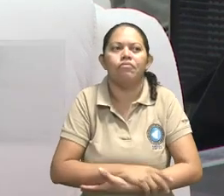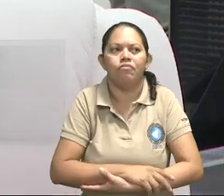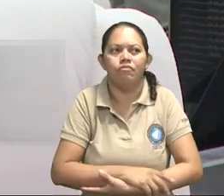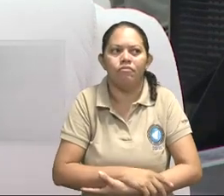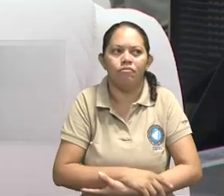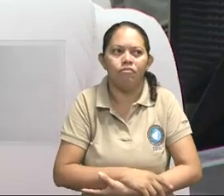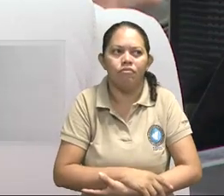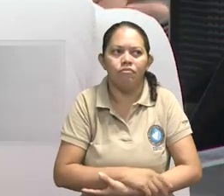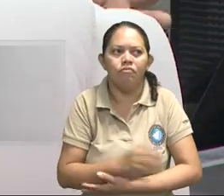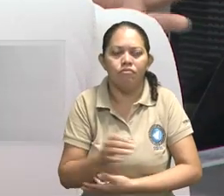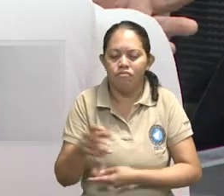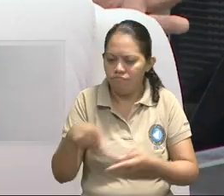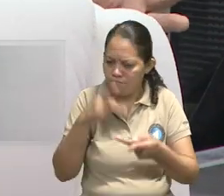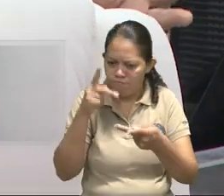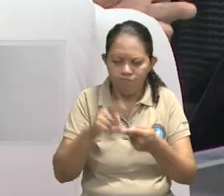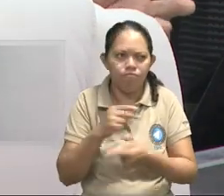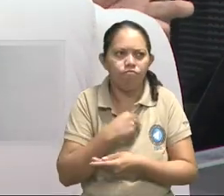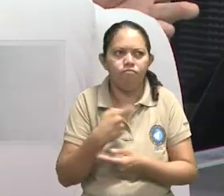en el sentido correcto.